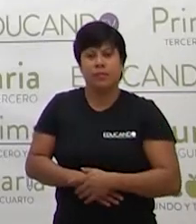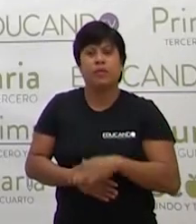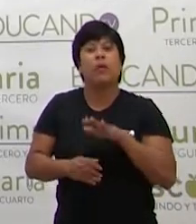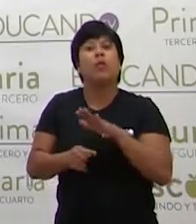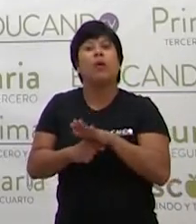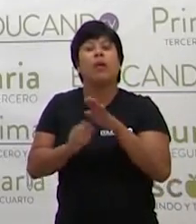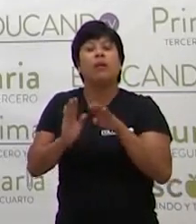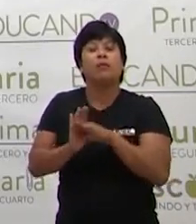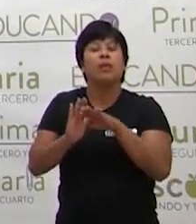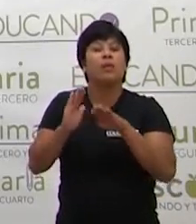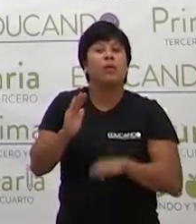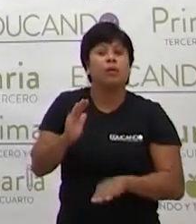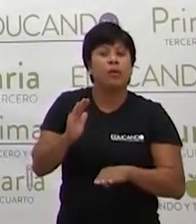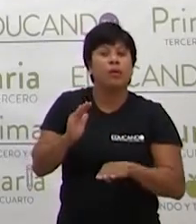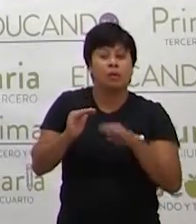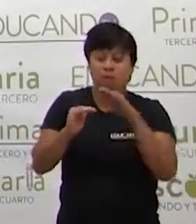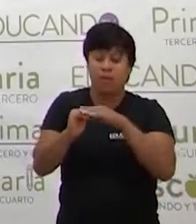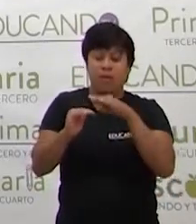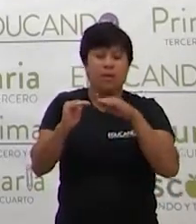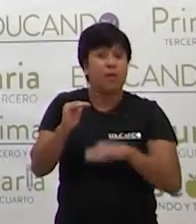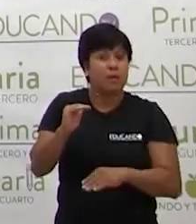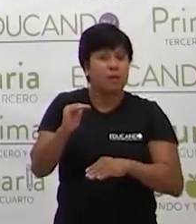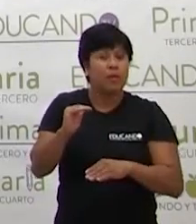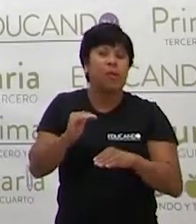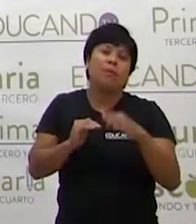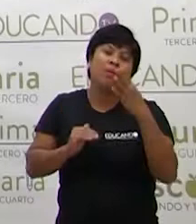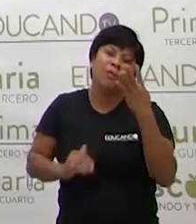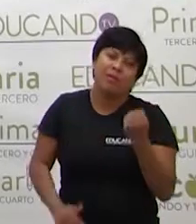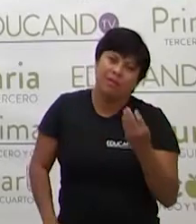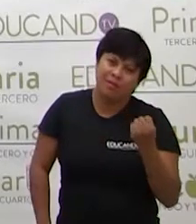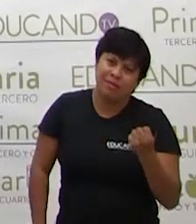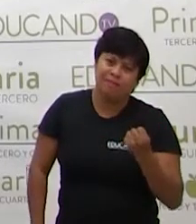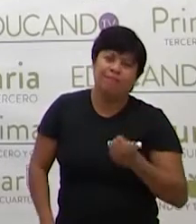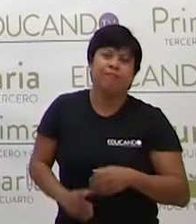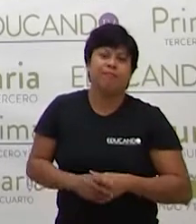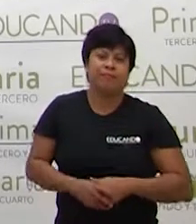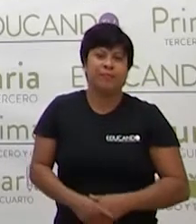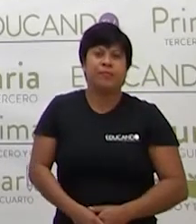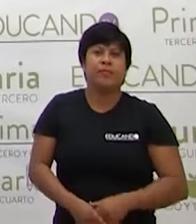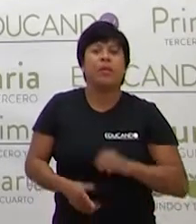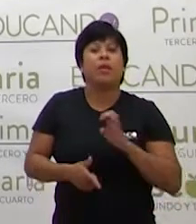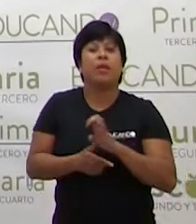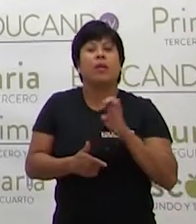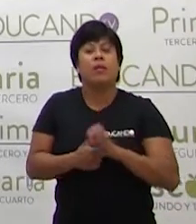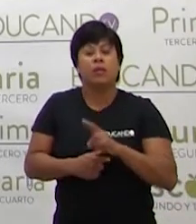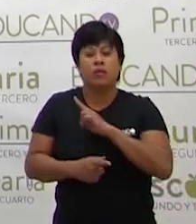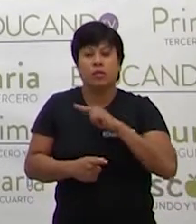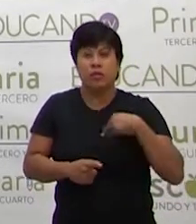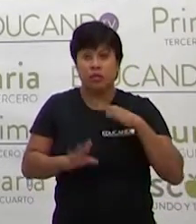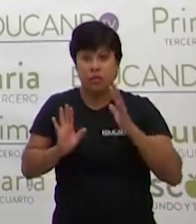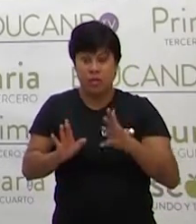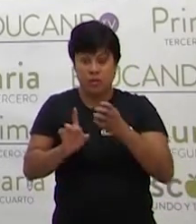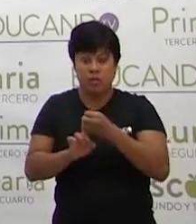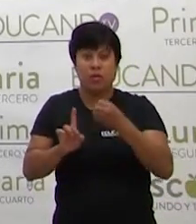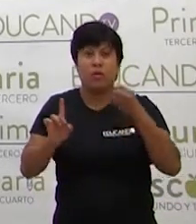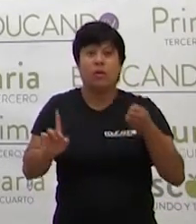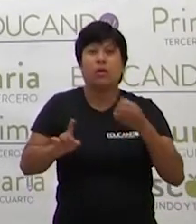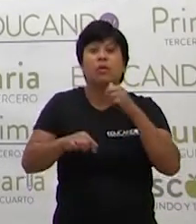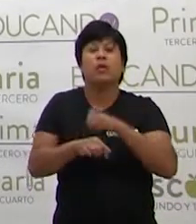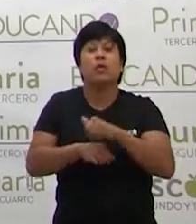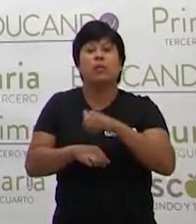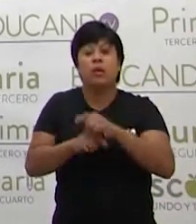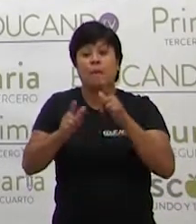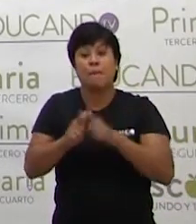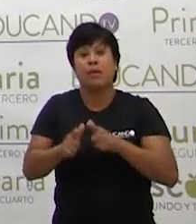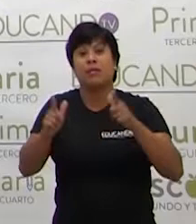cuál es menor entonces? Pues el 9. Entonces ya ordenamos, el número